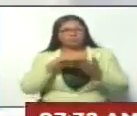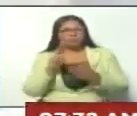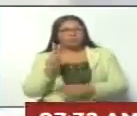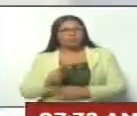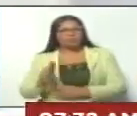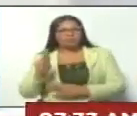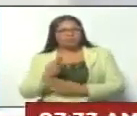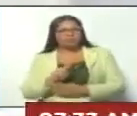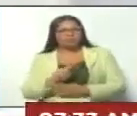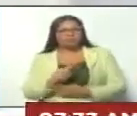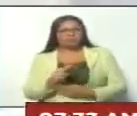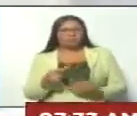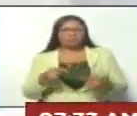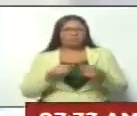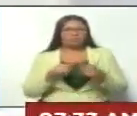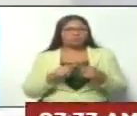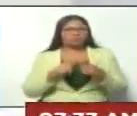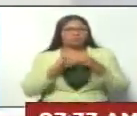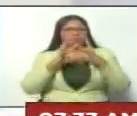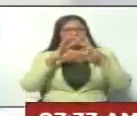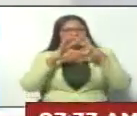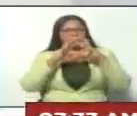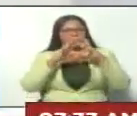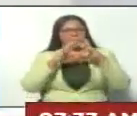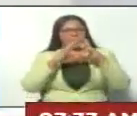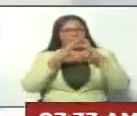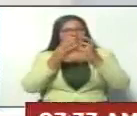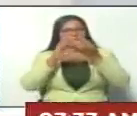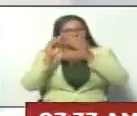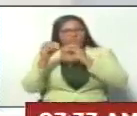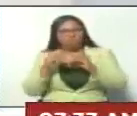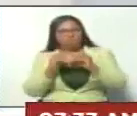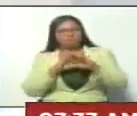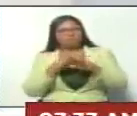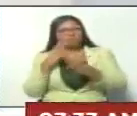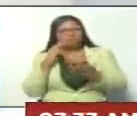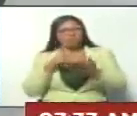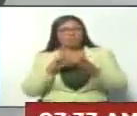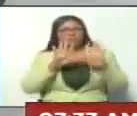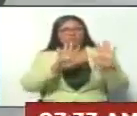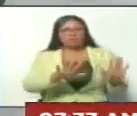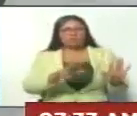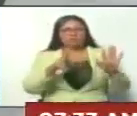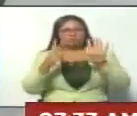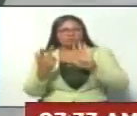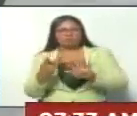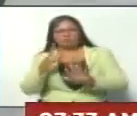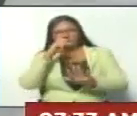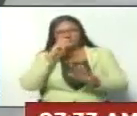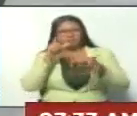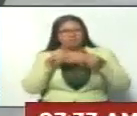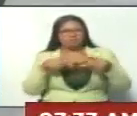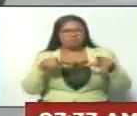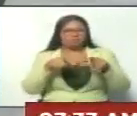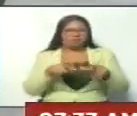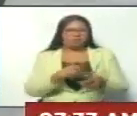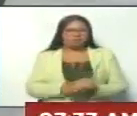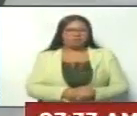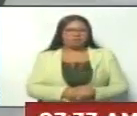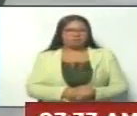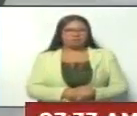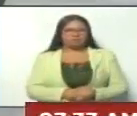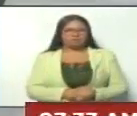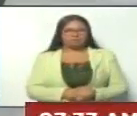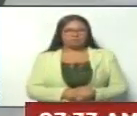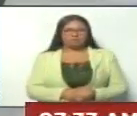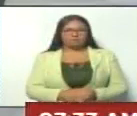pieza escultórica. Y porque estuvo 18 años ahí, sin ubicarla en ningún... Claro, sin ninguna reubicación. Sin